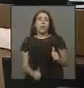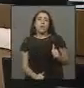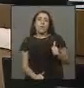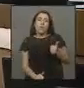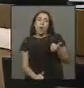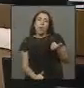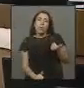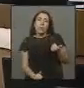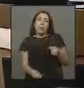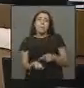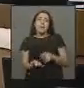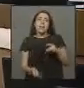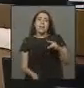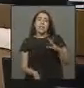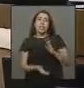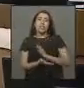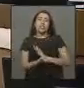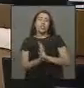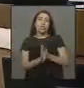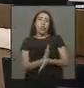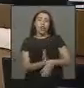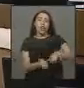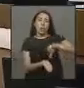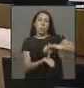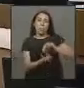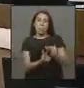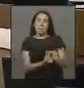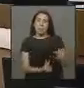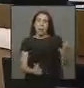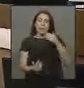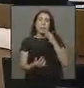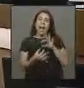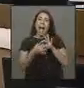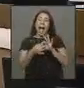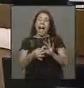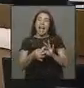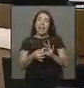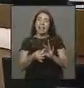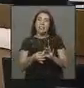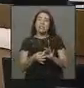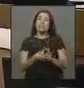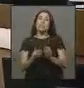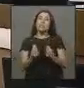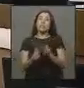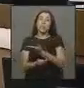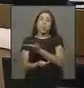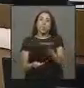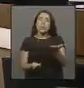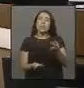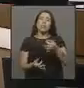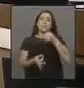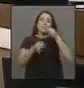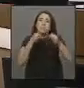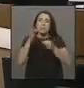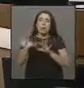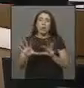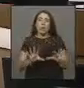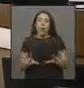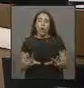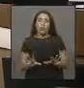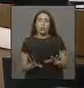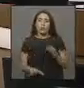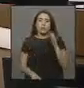voluntarios y de miles de compatriotas a lo largo del país. Y mi agradecimiento personalmente con muchos de ustedes que con palabras, con